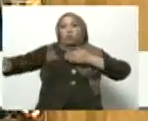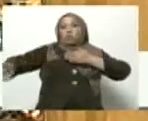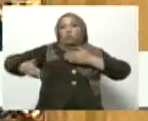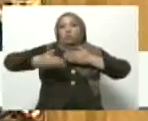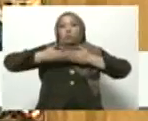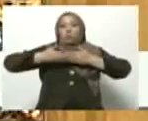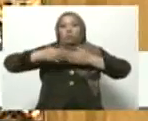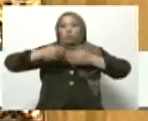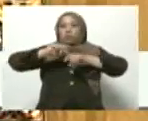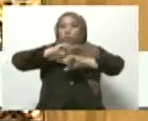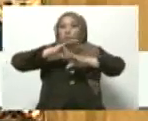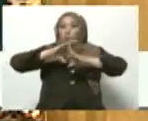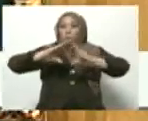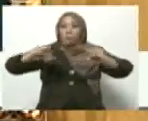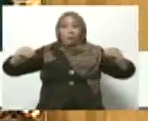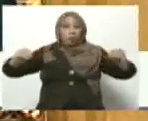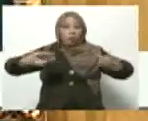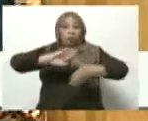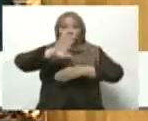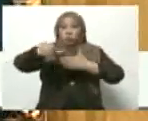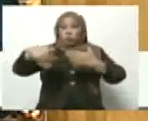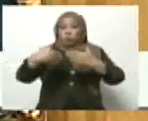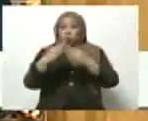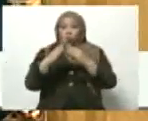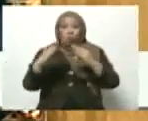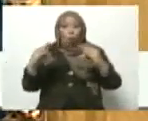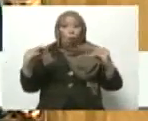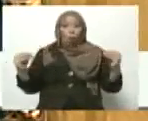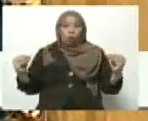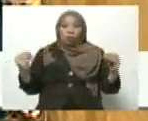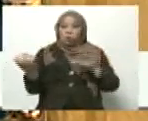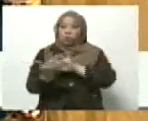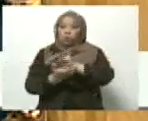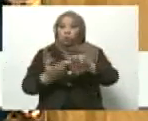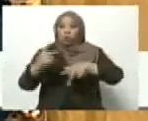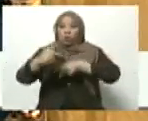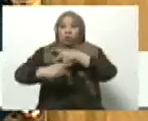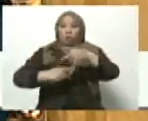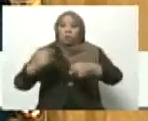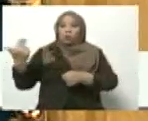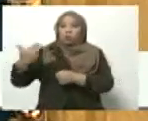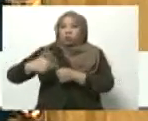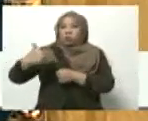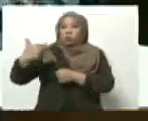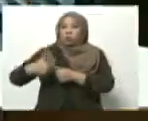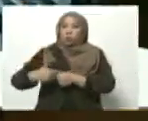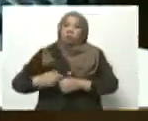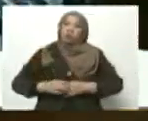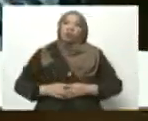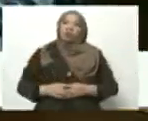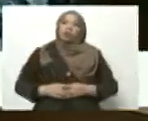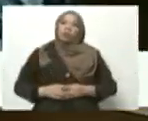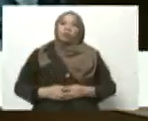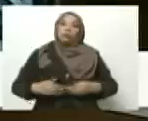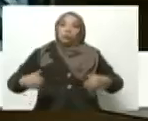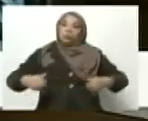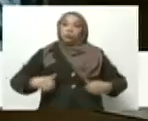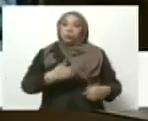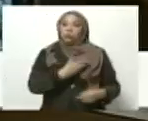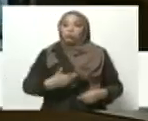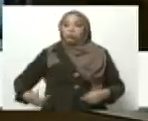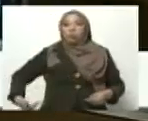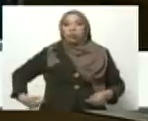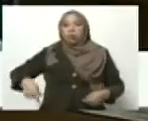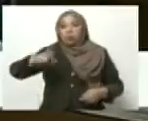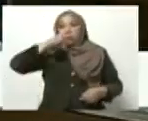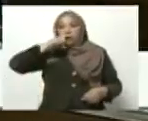económico total de Venezuela, la destrucción total de la producción petrolera. Si así Maduro le quitamos el petróleo, no